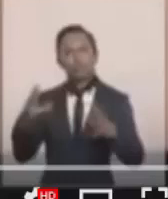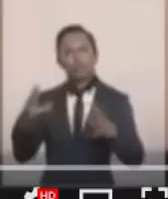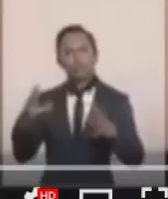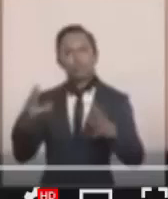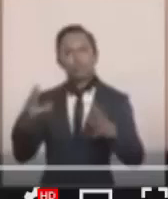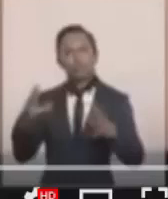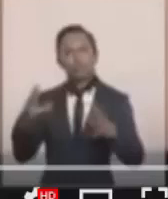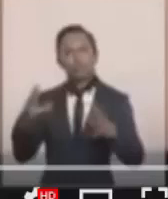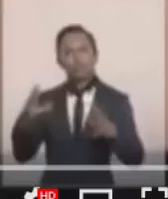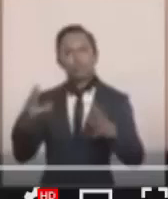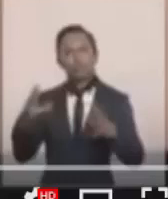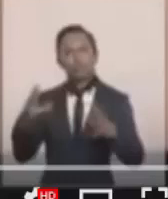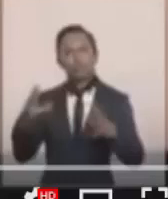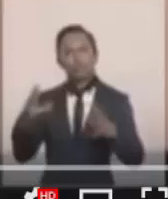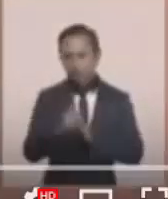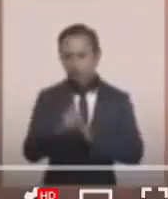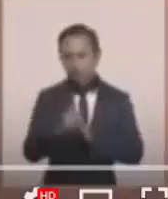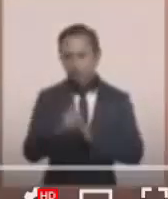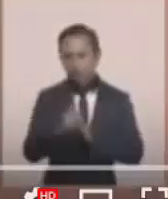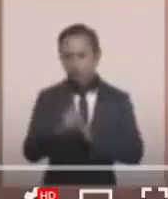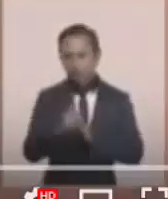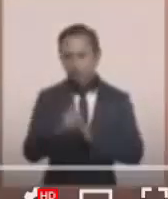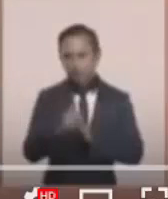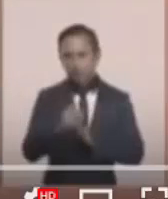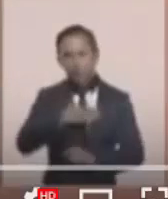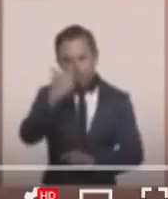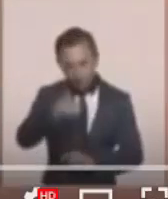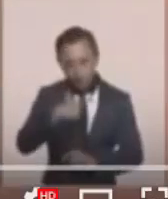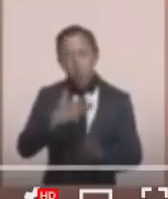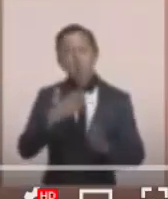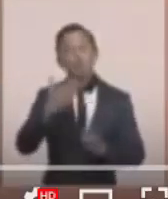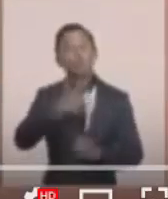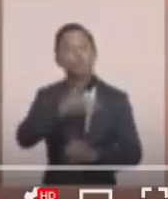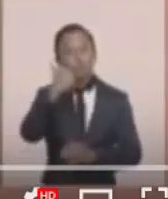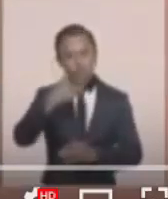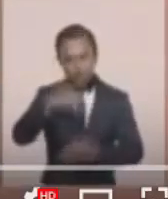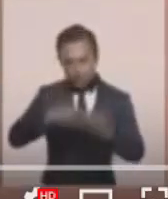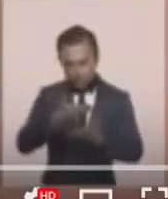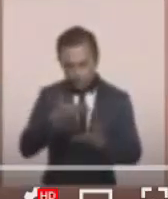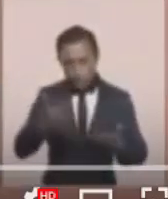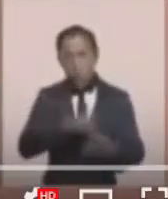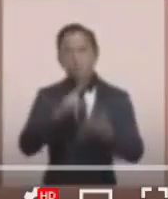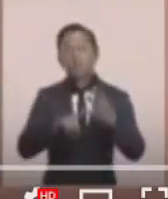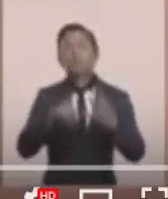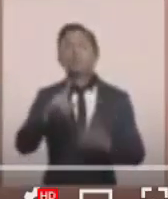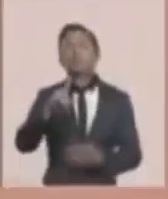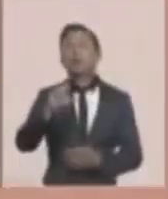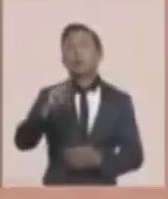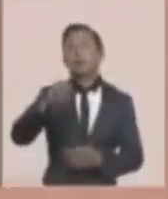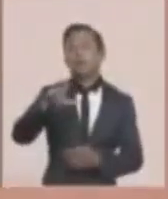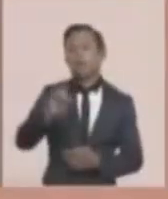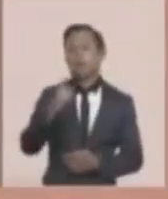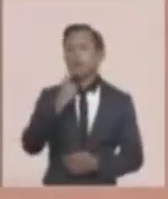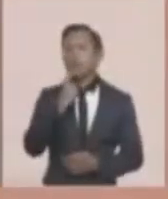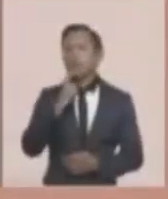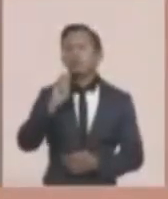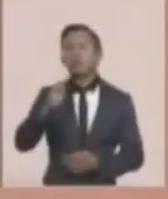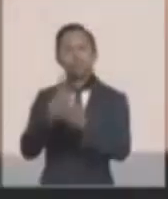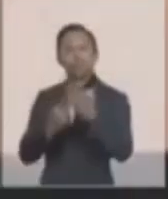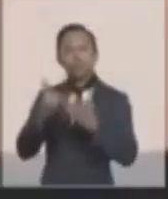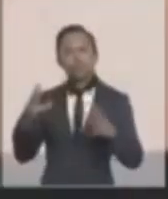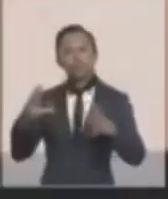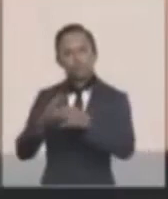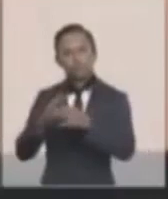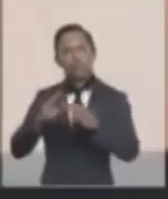Pero qué puta mierda, LOL. What? Candidato Andrés Manuel López Mador de la coalición con Mancaca. Muy buenas